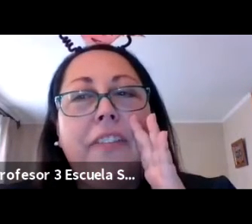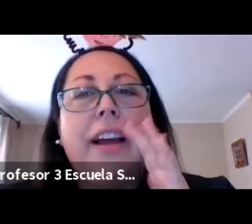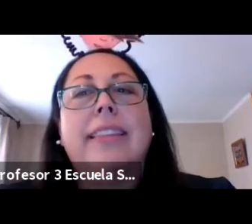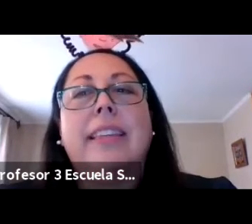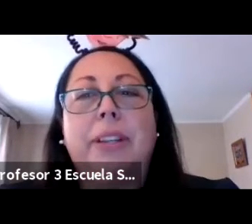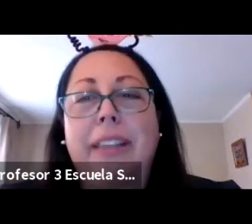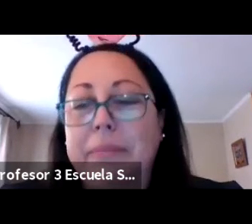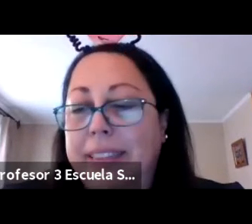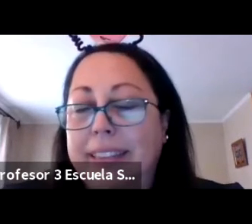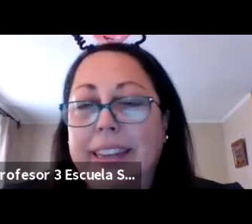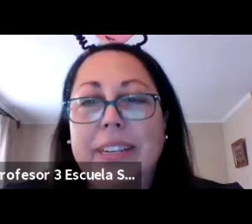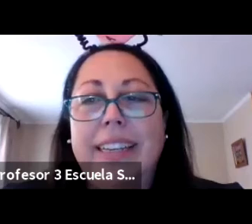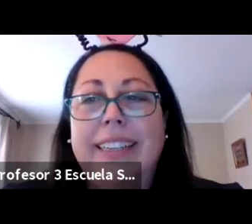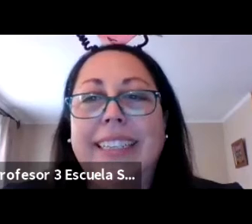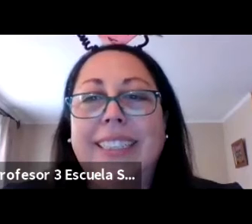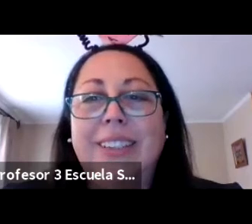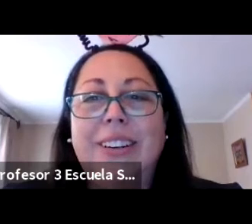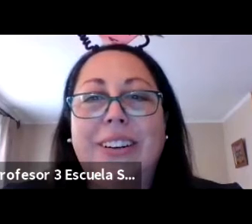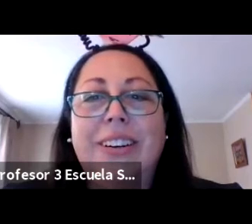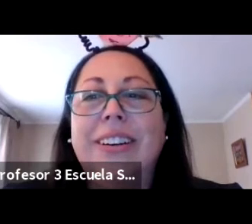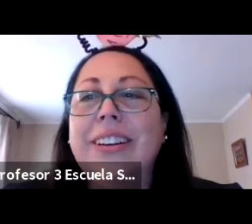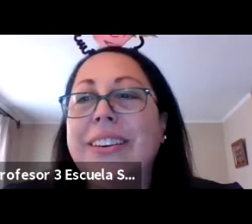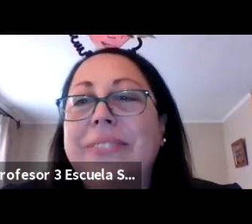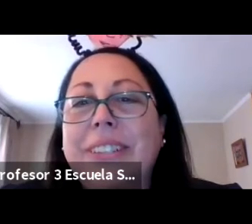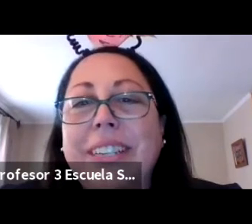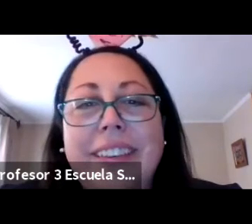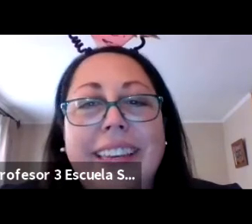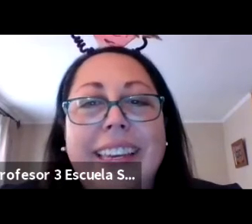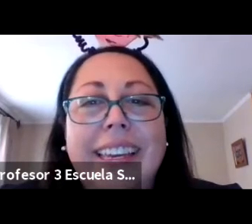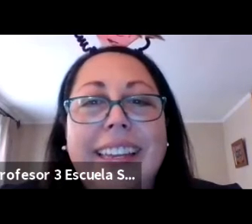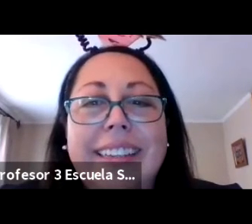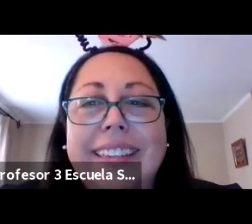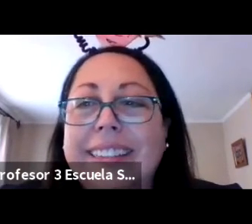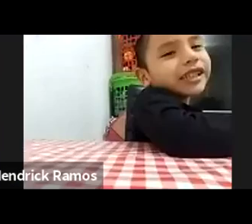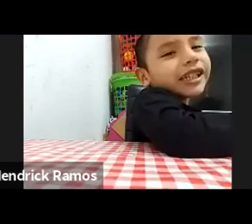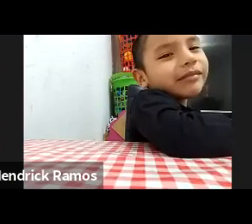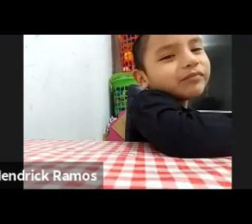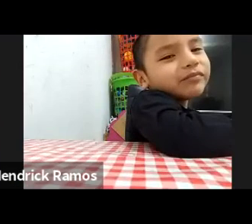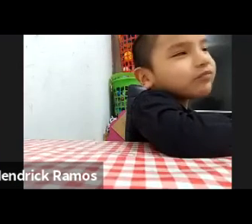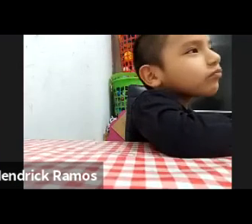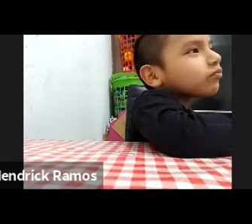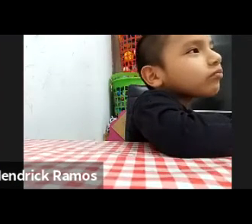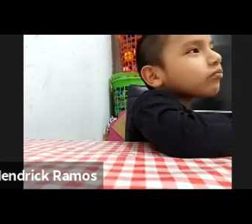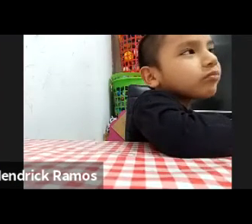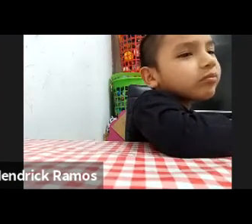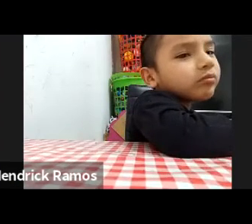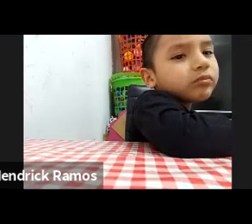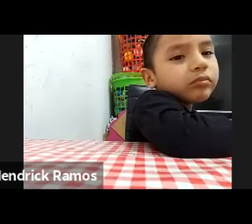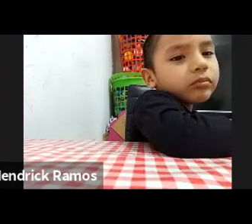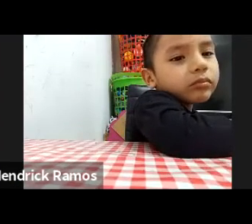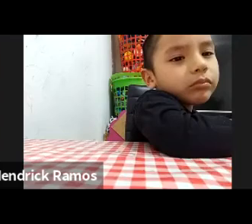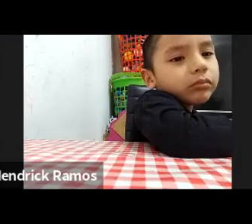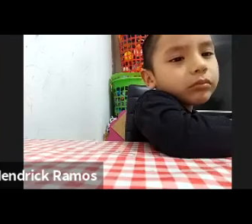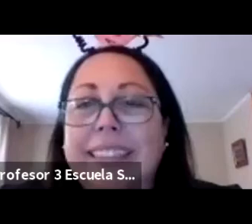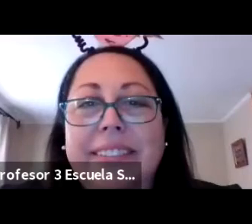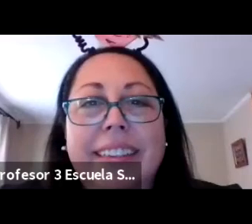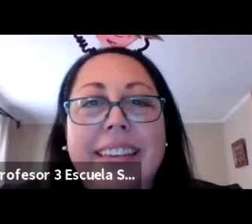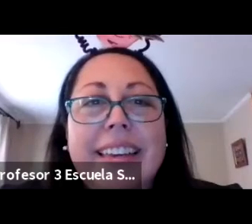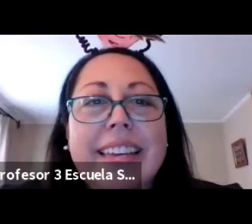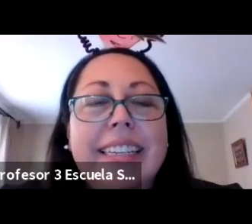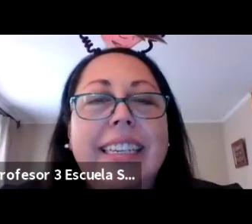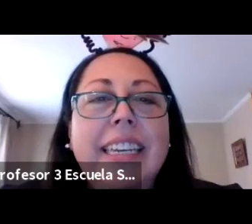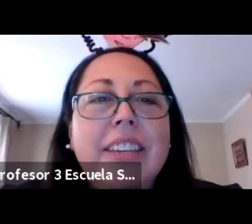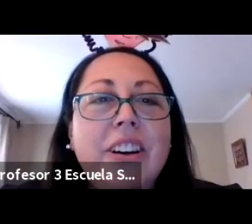un elefante, pero también tenía un erizo. Muy bien. Ya, mi amor. Muchas gracias,